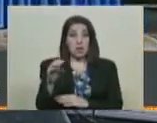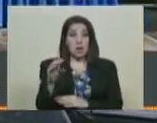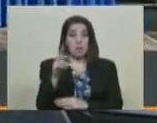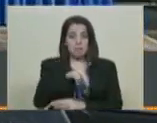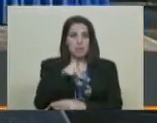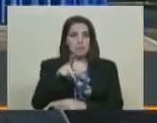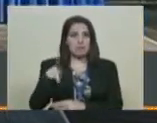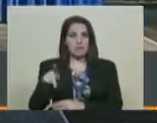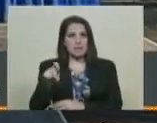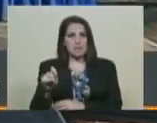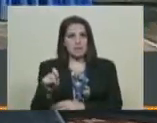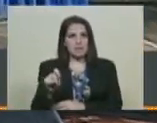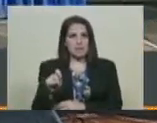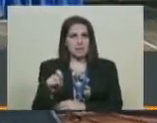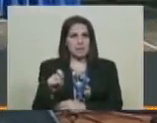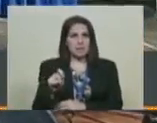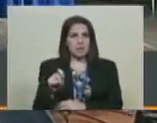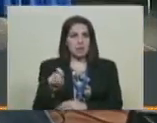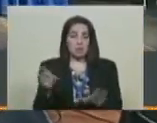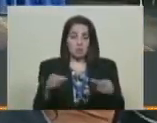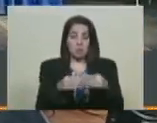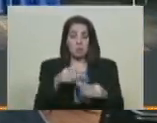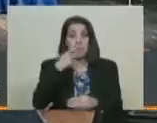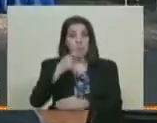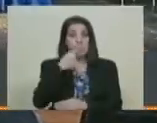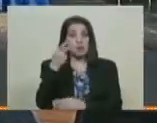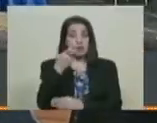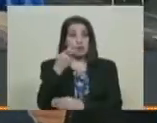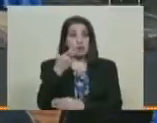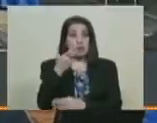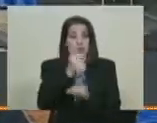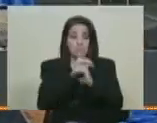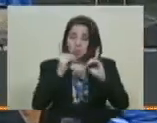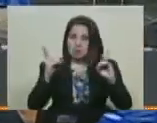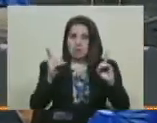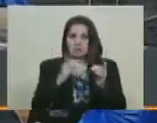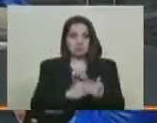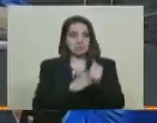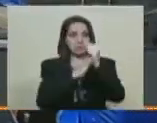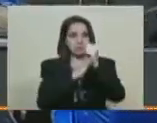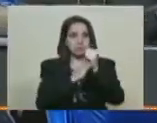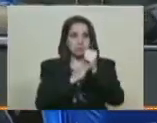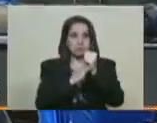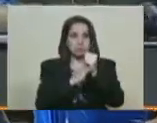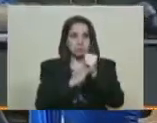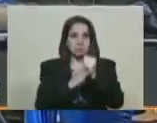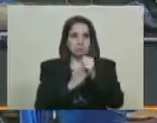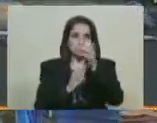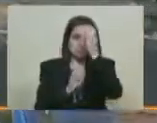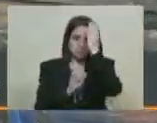para Todos, que es un partido democrático, un partido de vanguardia,